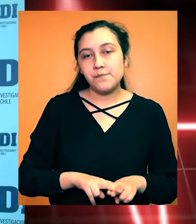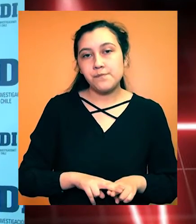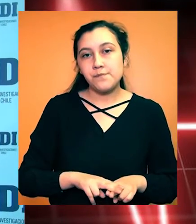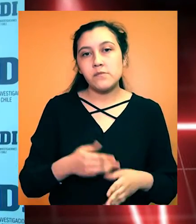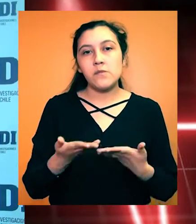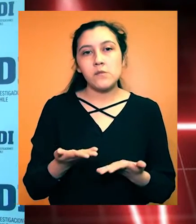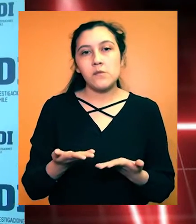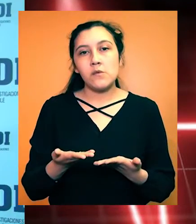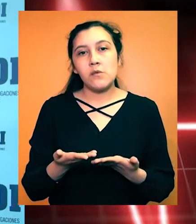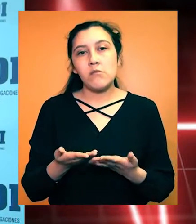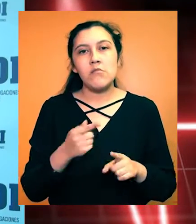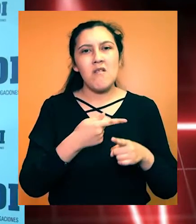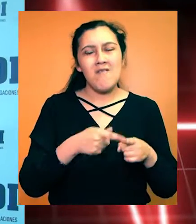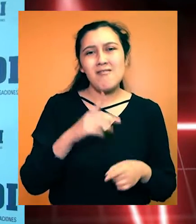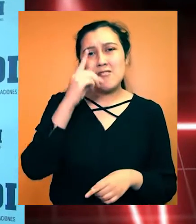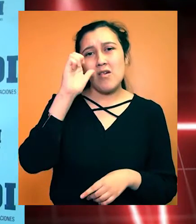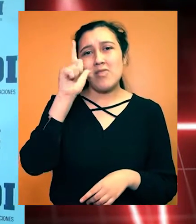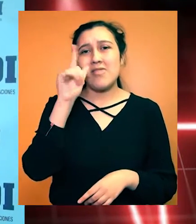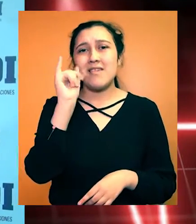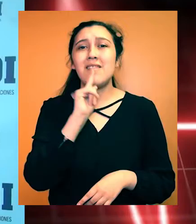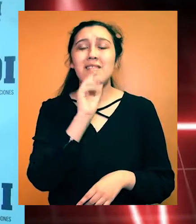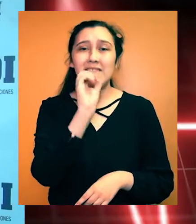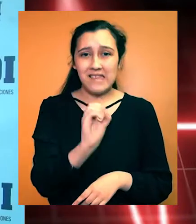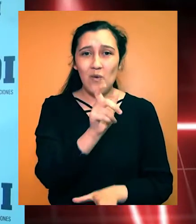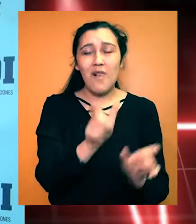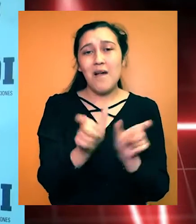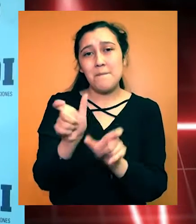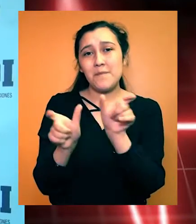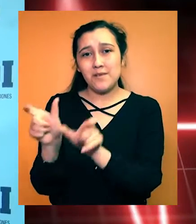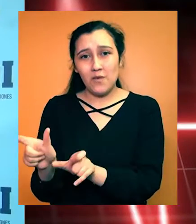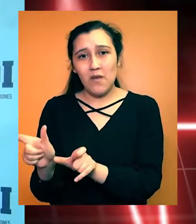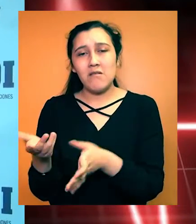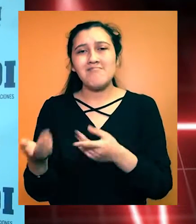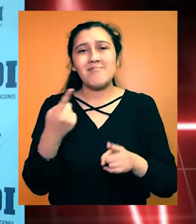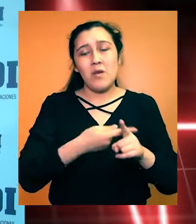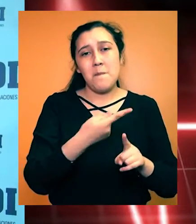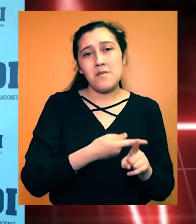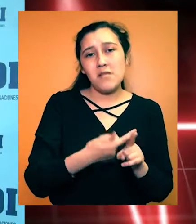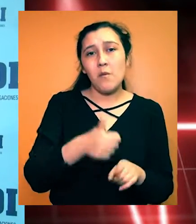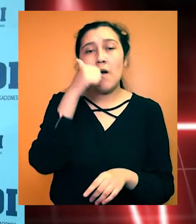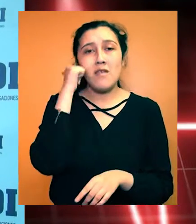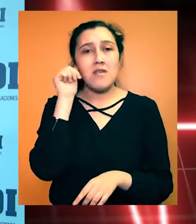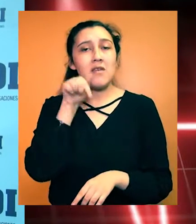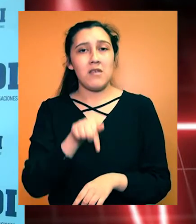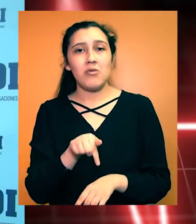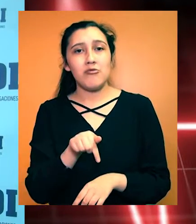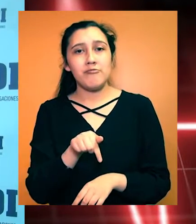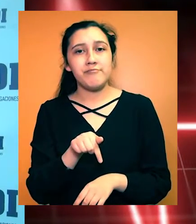como otros delitos contra las personas, ¿cierto? Como conversamos ayer, es un hecho